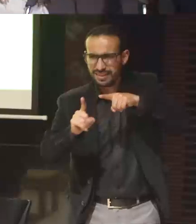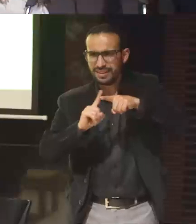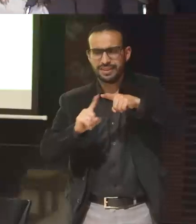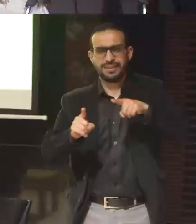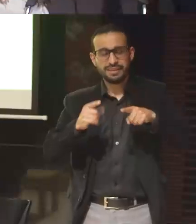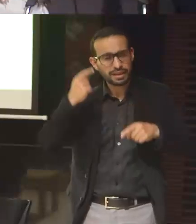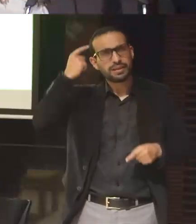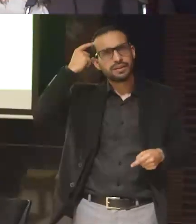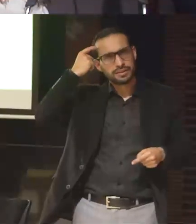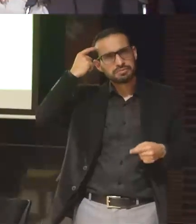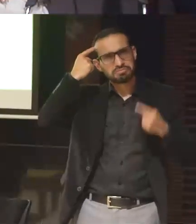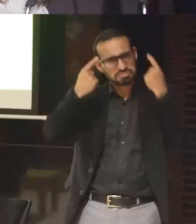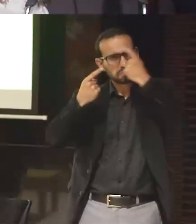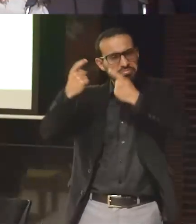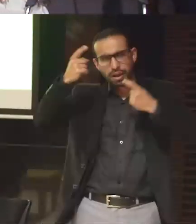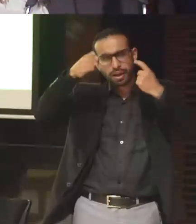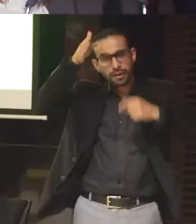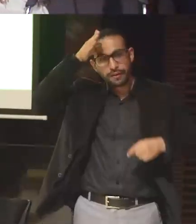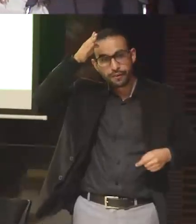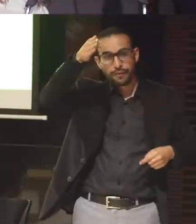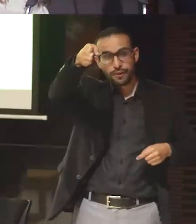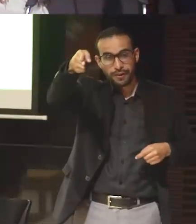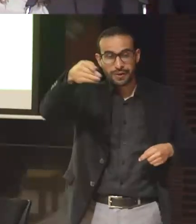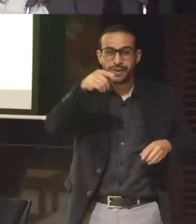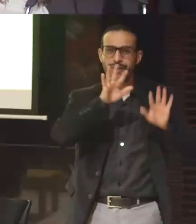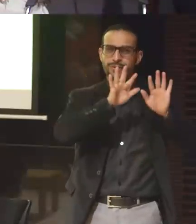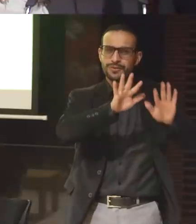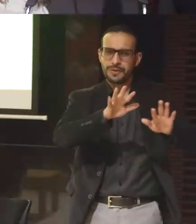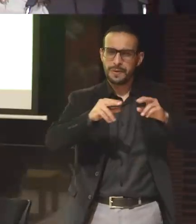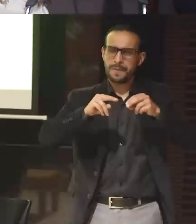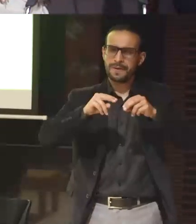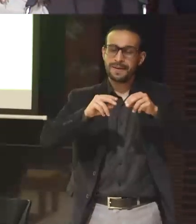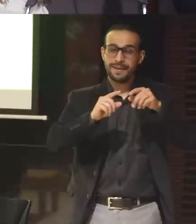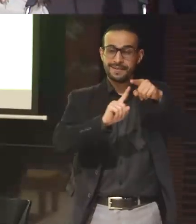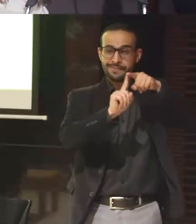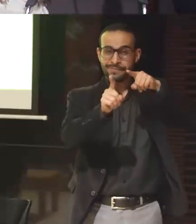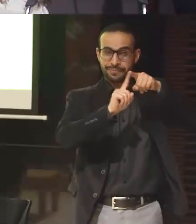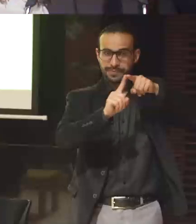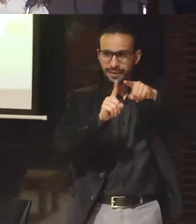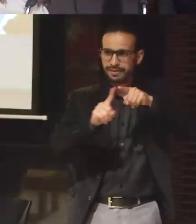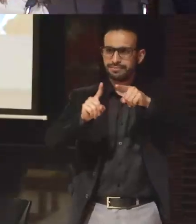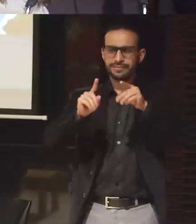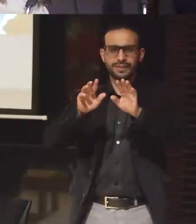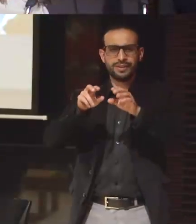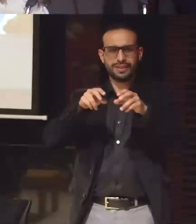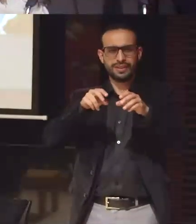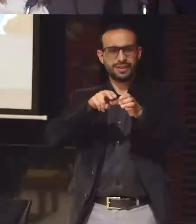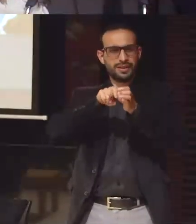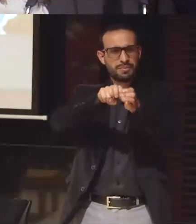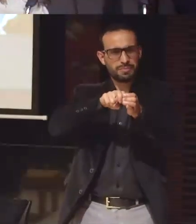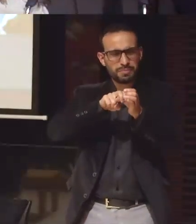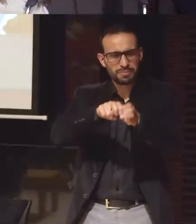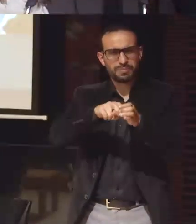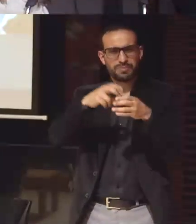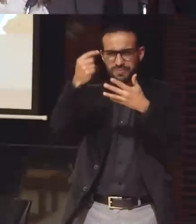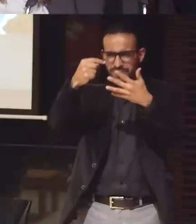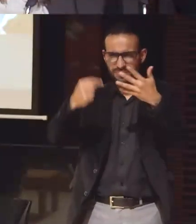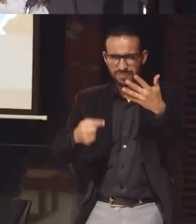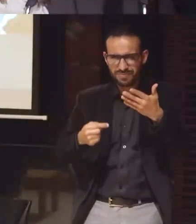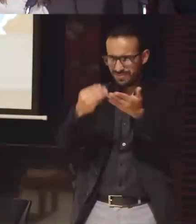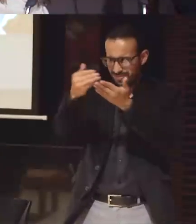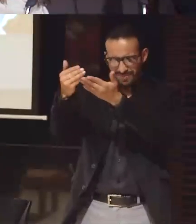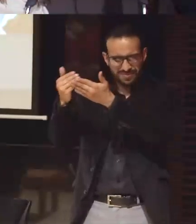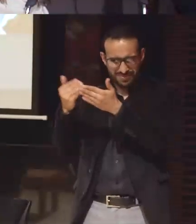estamos pensando que hacia el futuro la infraestructura, lo que se compre para el transporte, no sé, eso ya lo refleja parte del